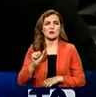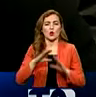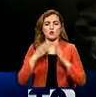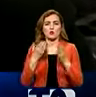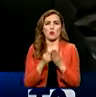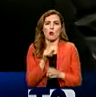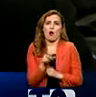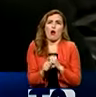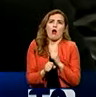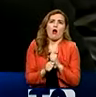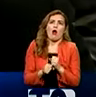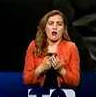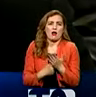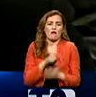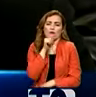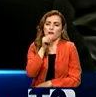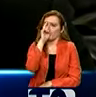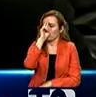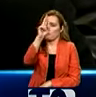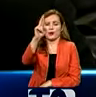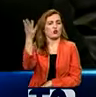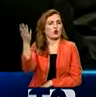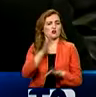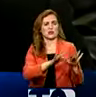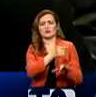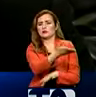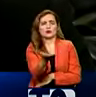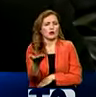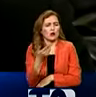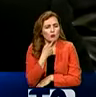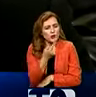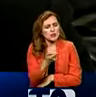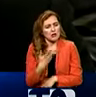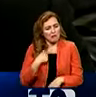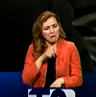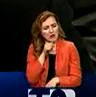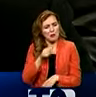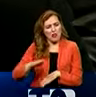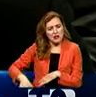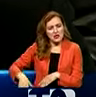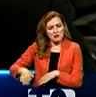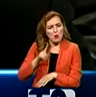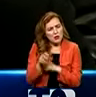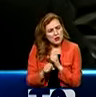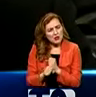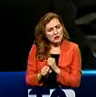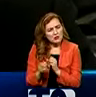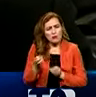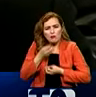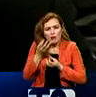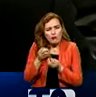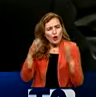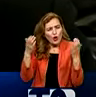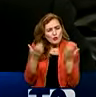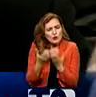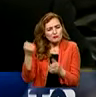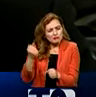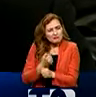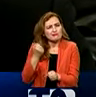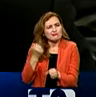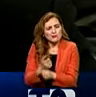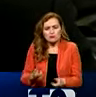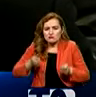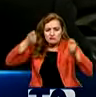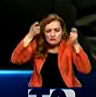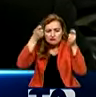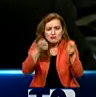de un año. Yo creo que es una falta de respeto que el secretario de la comunicación de la presidencia se exprese de esa forma ante una comisión que ha trabajado para